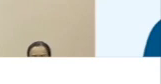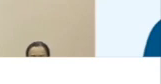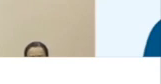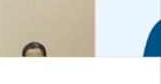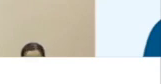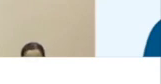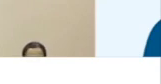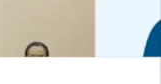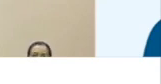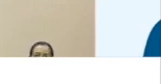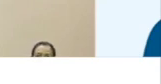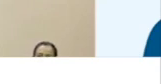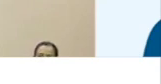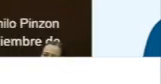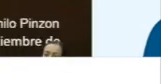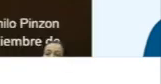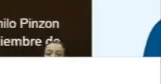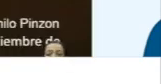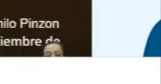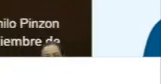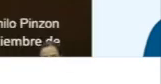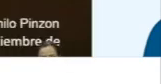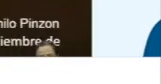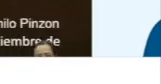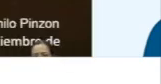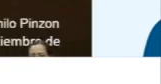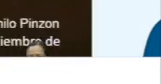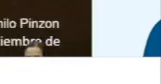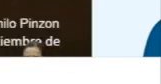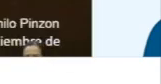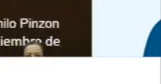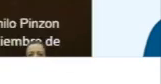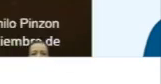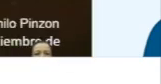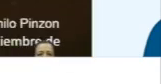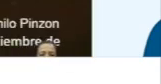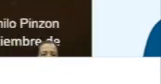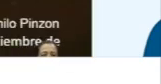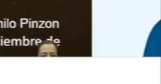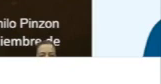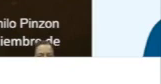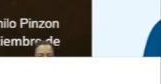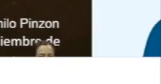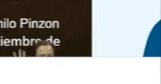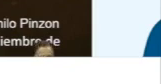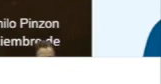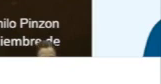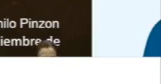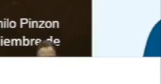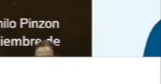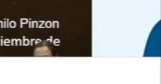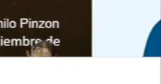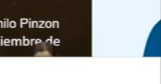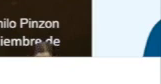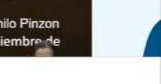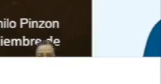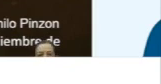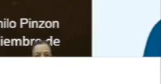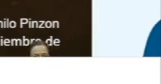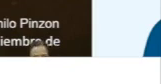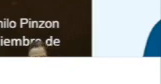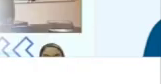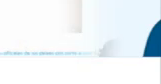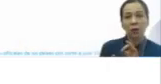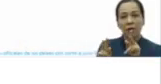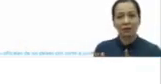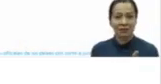directora encargada de la Federación Nacional de Departamentos, Carolina Franco, pidió fortalecer las estrategias para el retorno a las clases presenciales en zonas